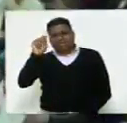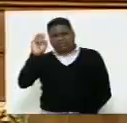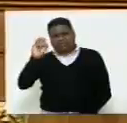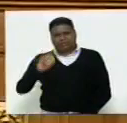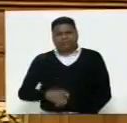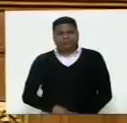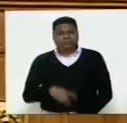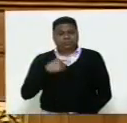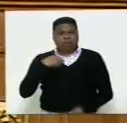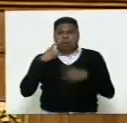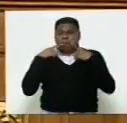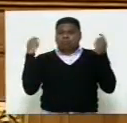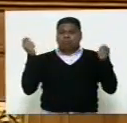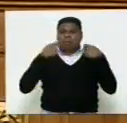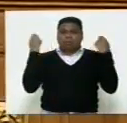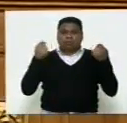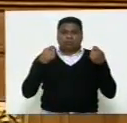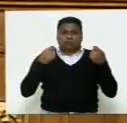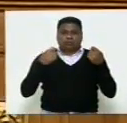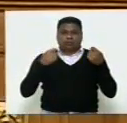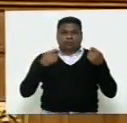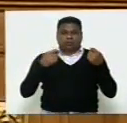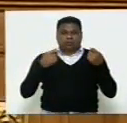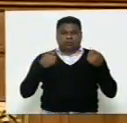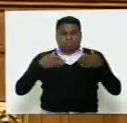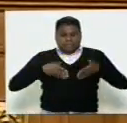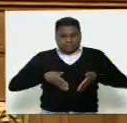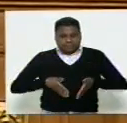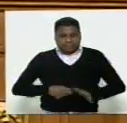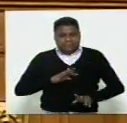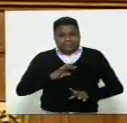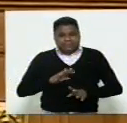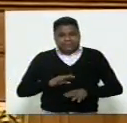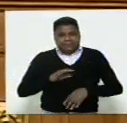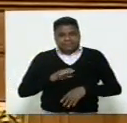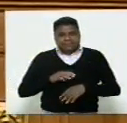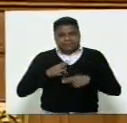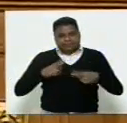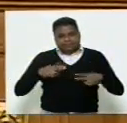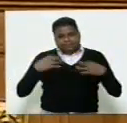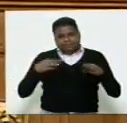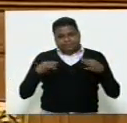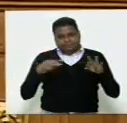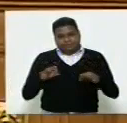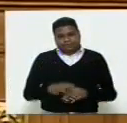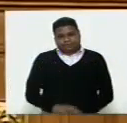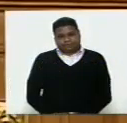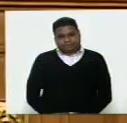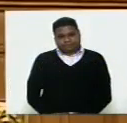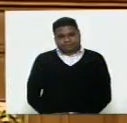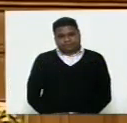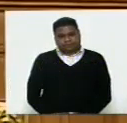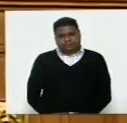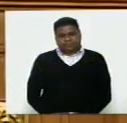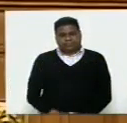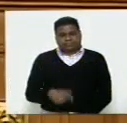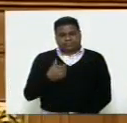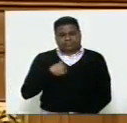Soy promotora comunal de parto humanizado. Mi proceso de formación fue extremadamente